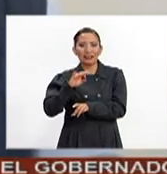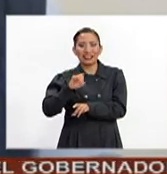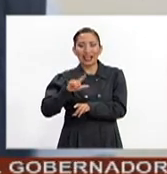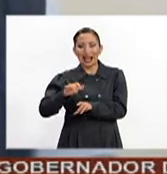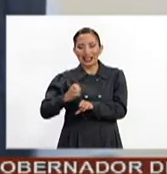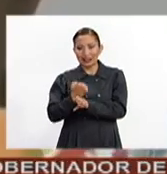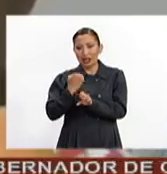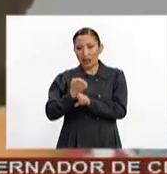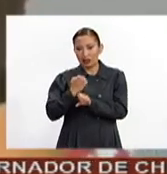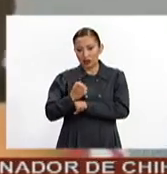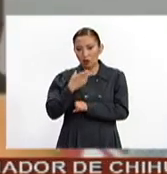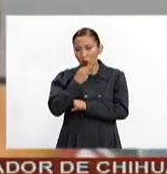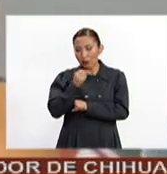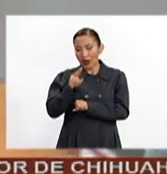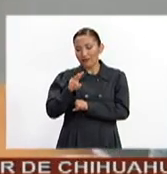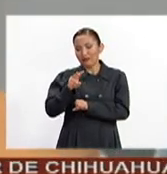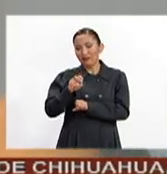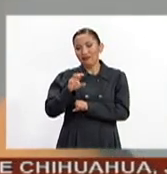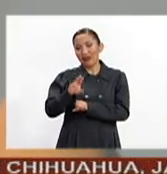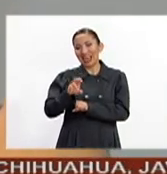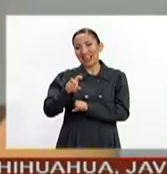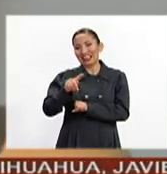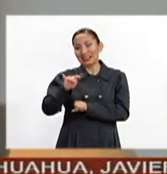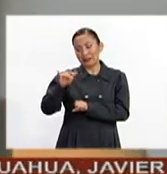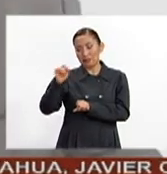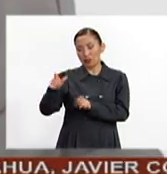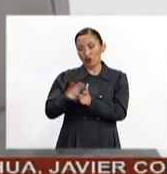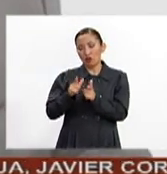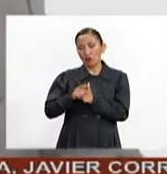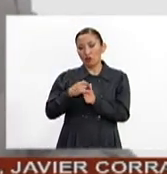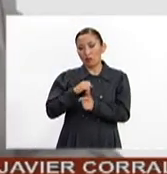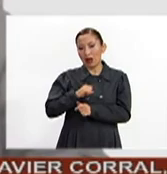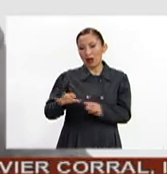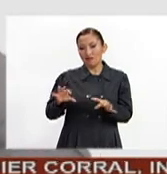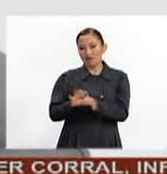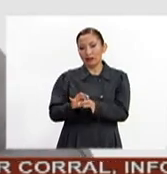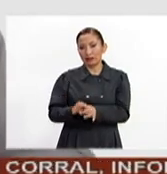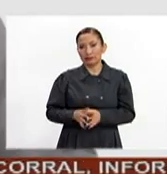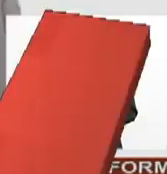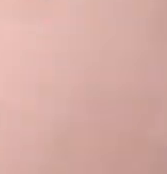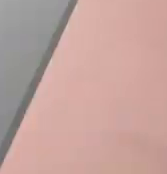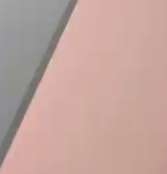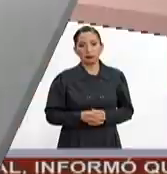Estado, Edgar Beitia, por vínculos precisamente con el tráfico de drogas.